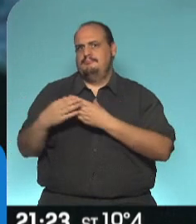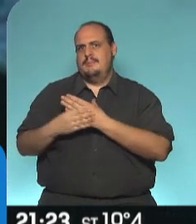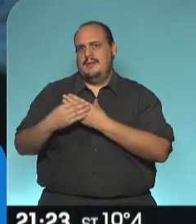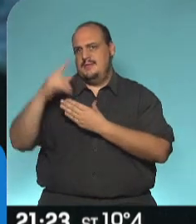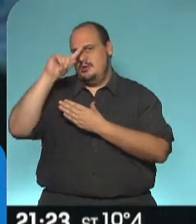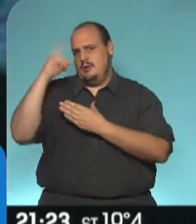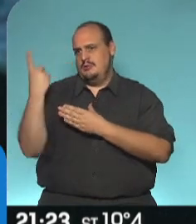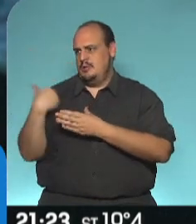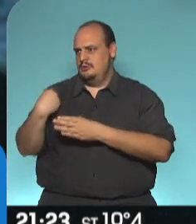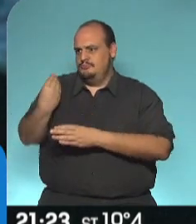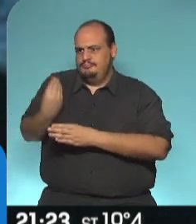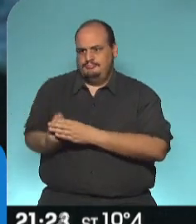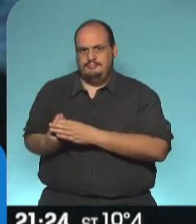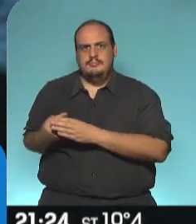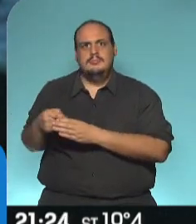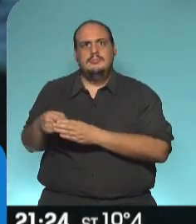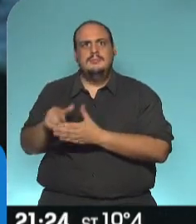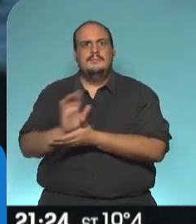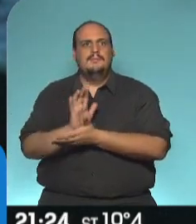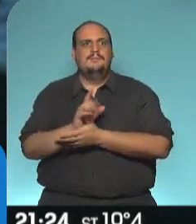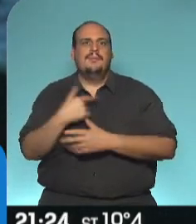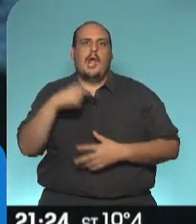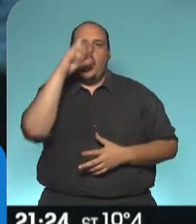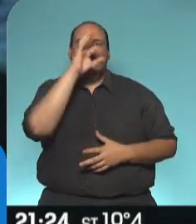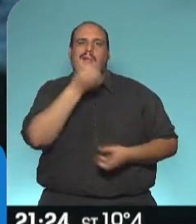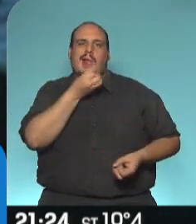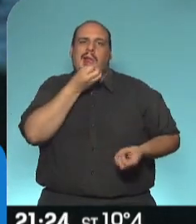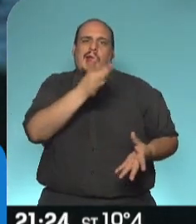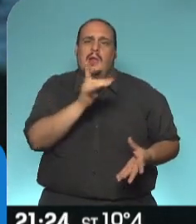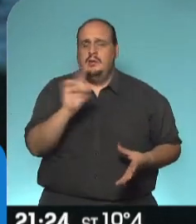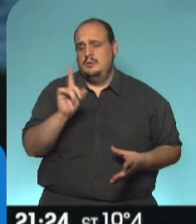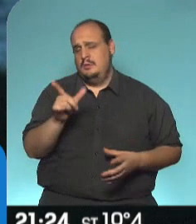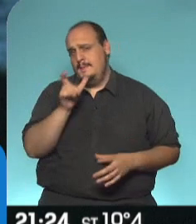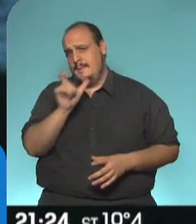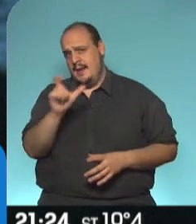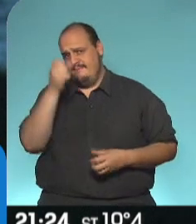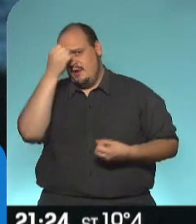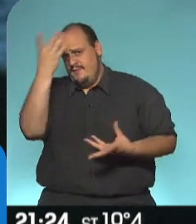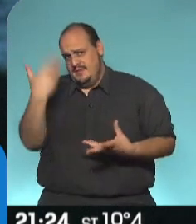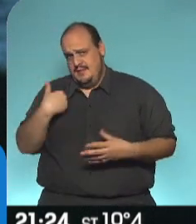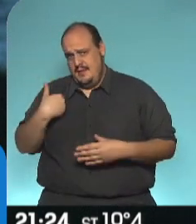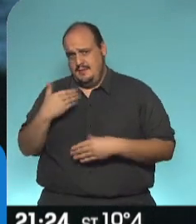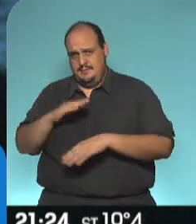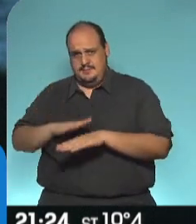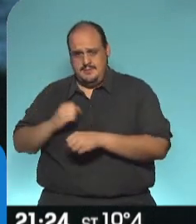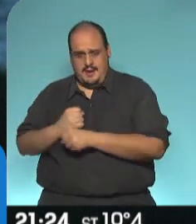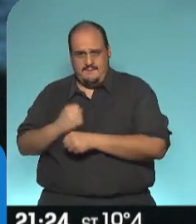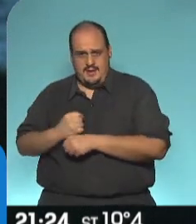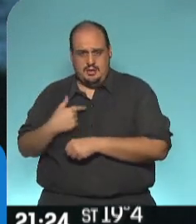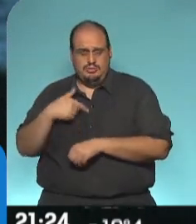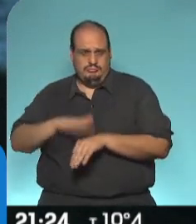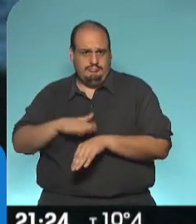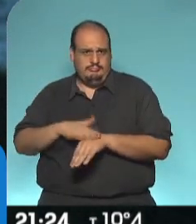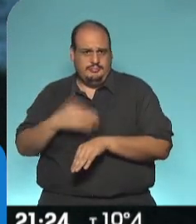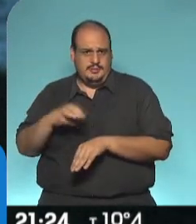la cuando cuando su palabra ya no es solamente una opinión sino que es la palabra oficial sobre el tema genera expectativas y la verdad que no nos podemos permitir